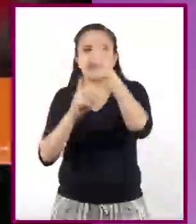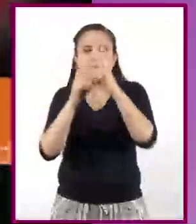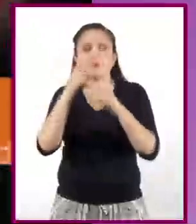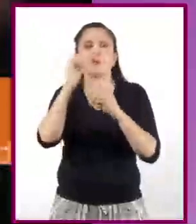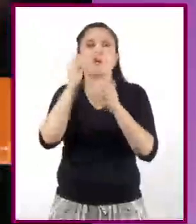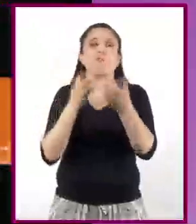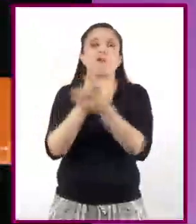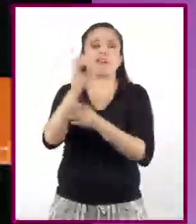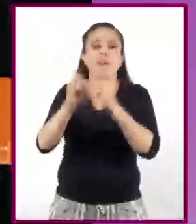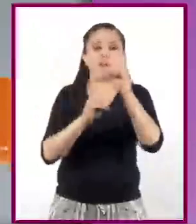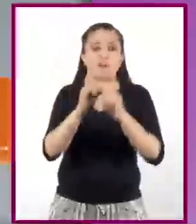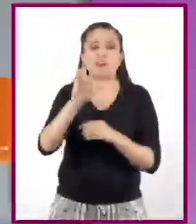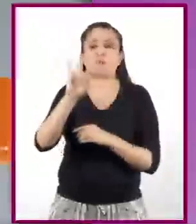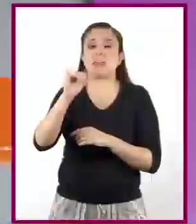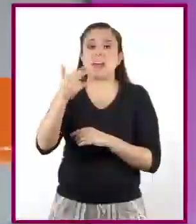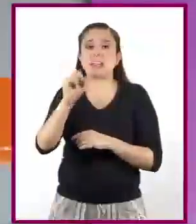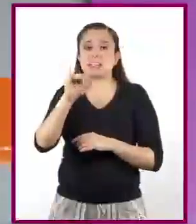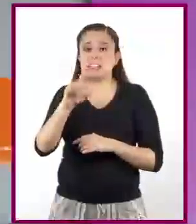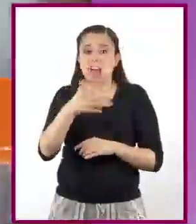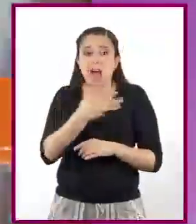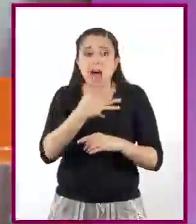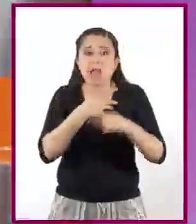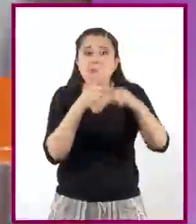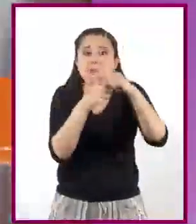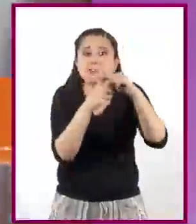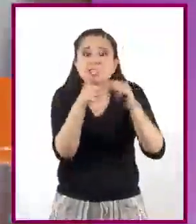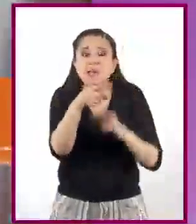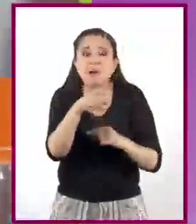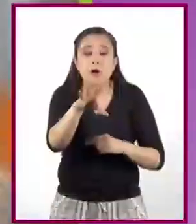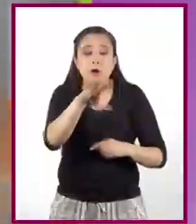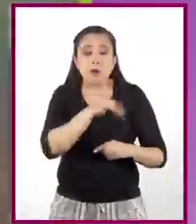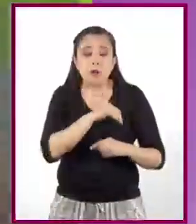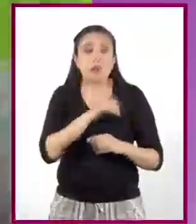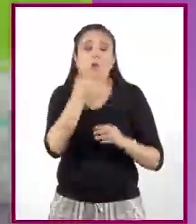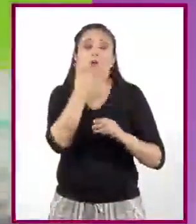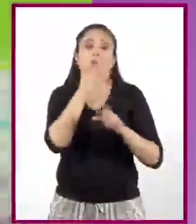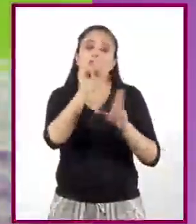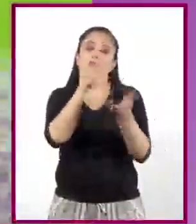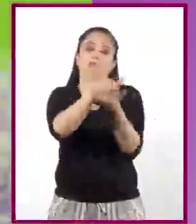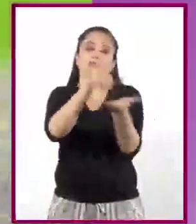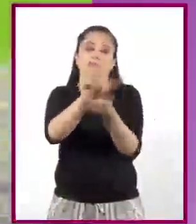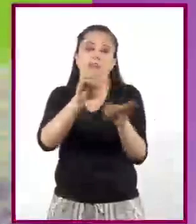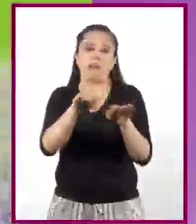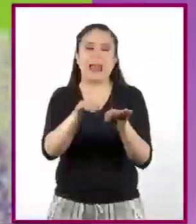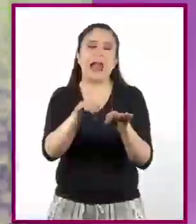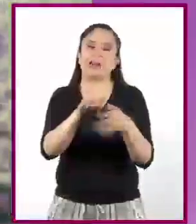un examen de VIH-Sida o de otra infección de transmisión sexual.